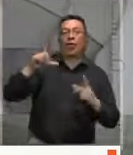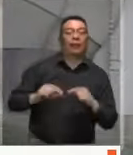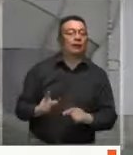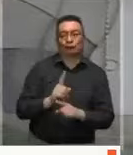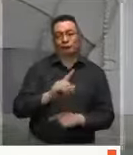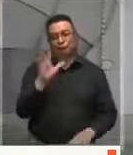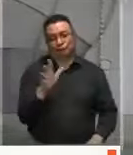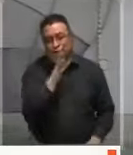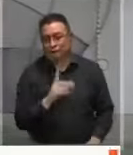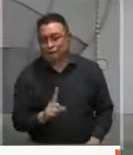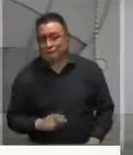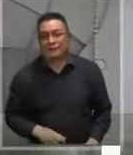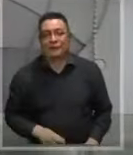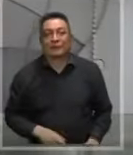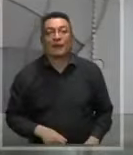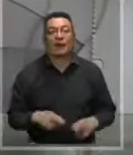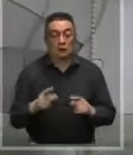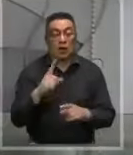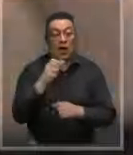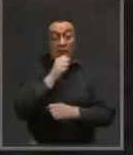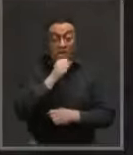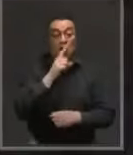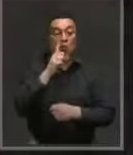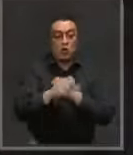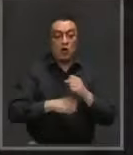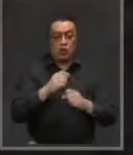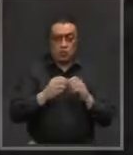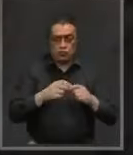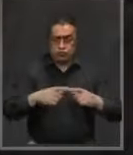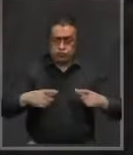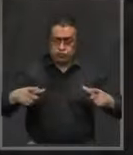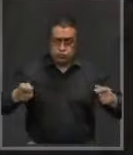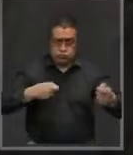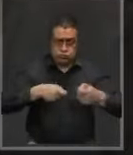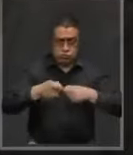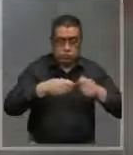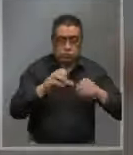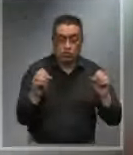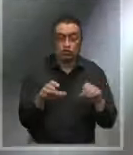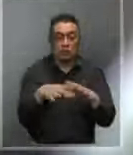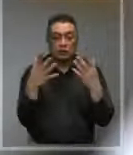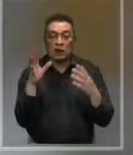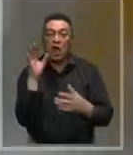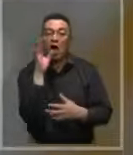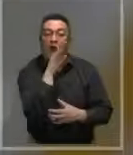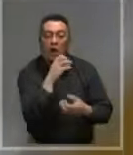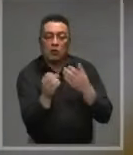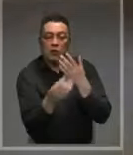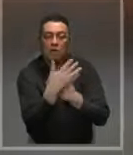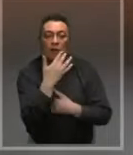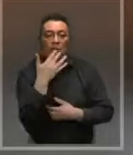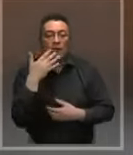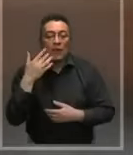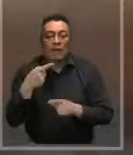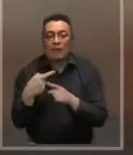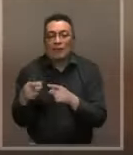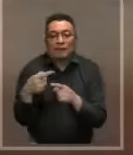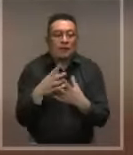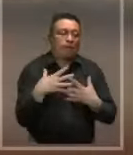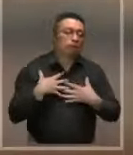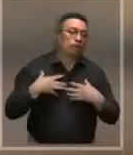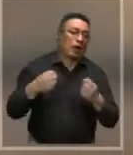de helado que en Chile aumenta año a año y que en verano nos sorprende con nuevos colores y Sabores que